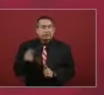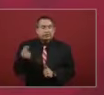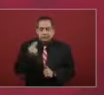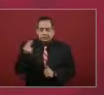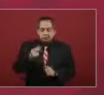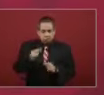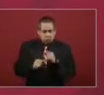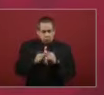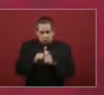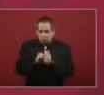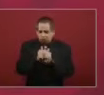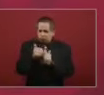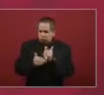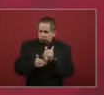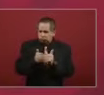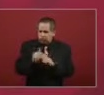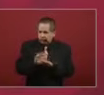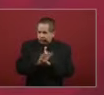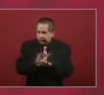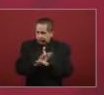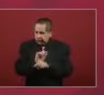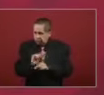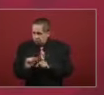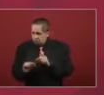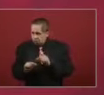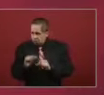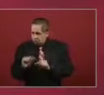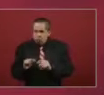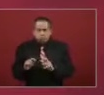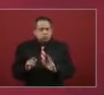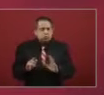tenemos que ir poco a poco, porque también